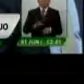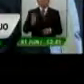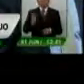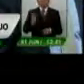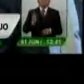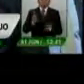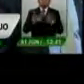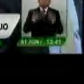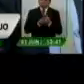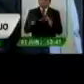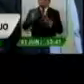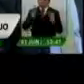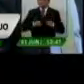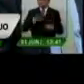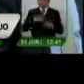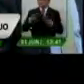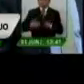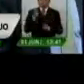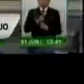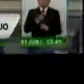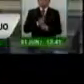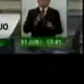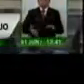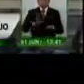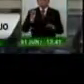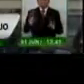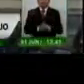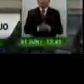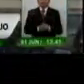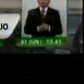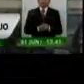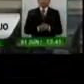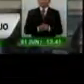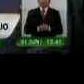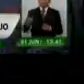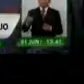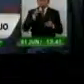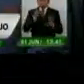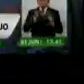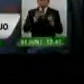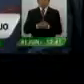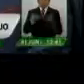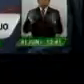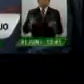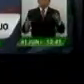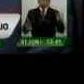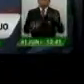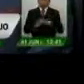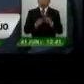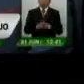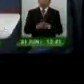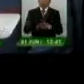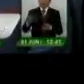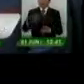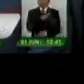comisiones, puedan dar resultados pensando en Bolivia. Es que ese diálogo hoy día sale